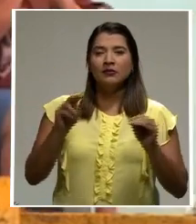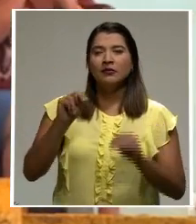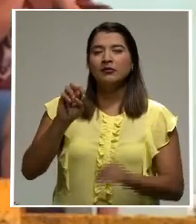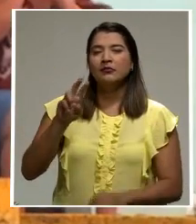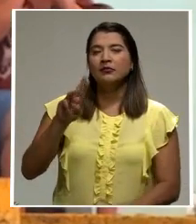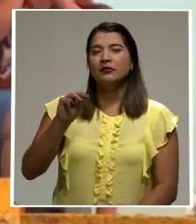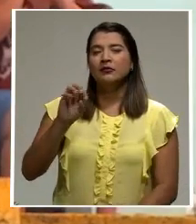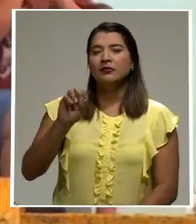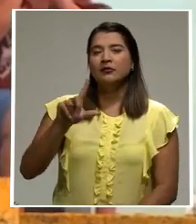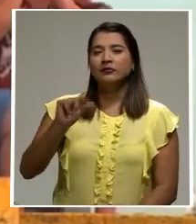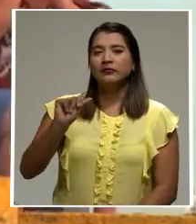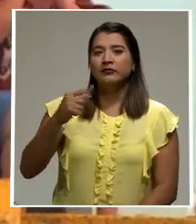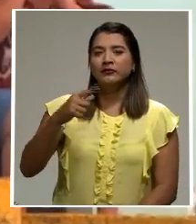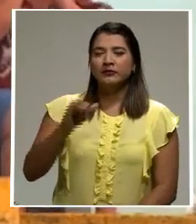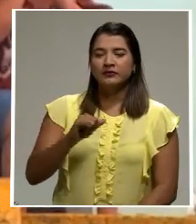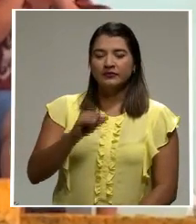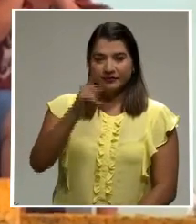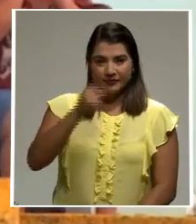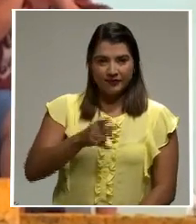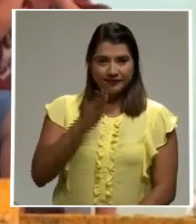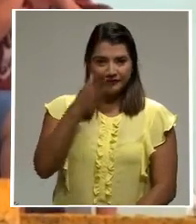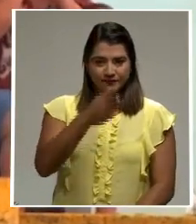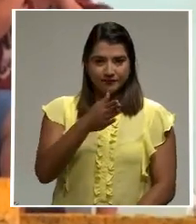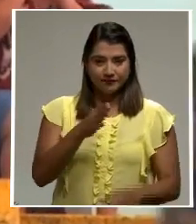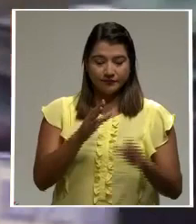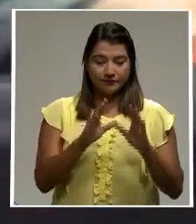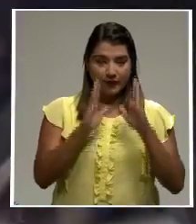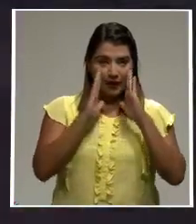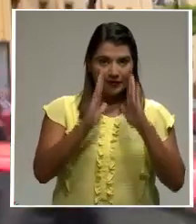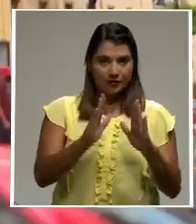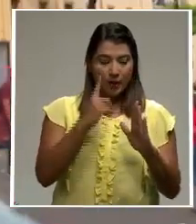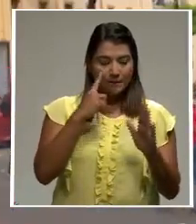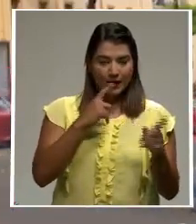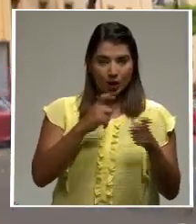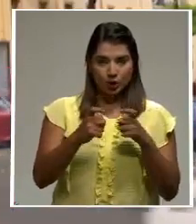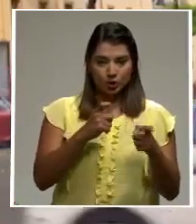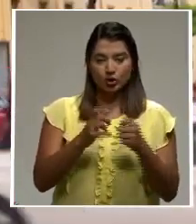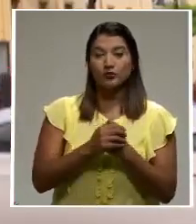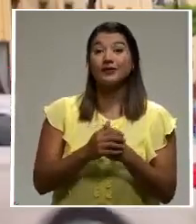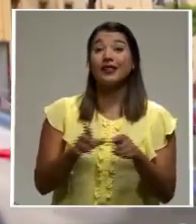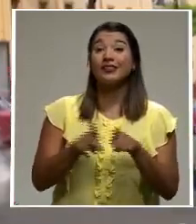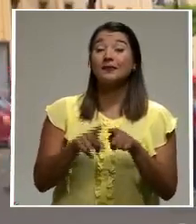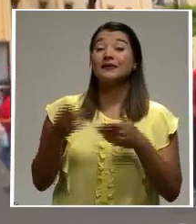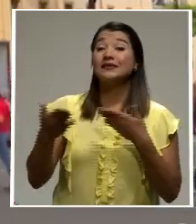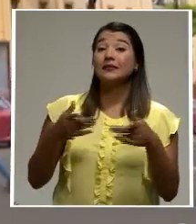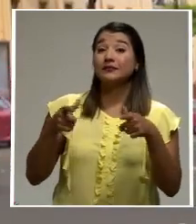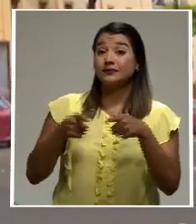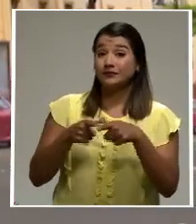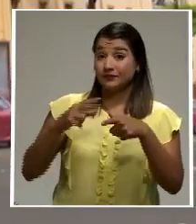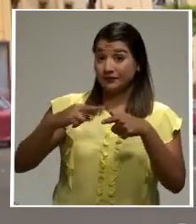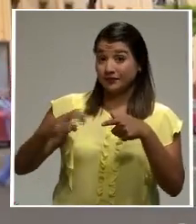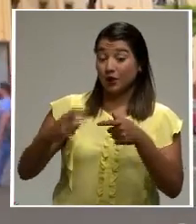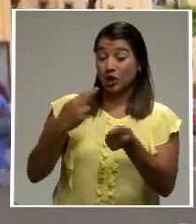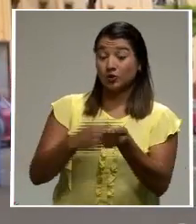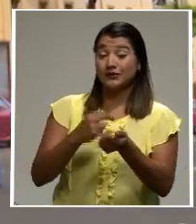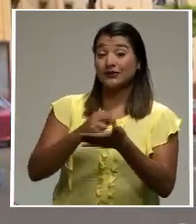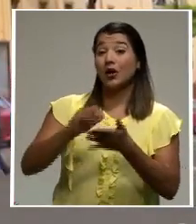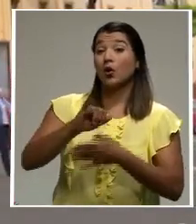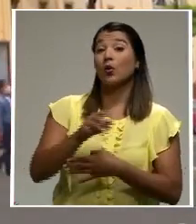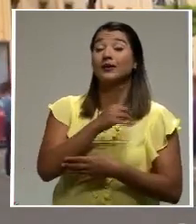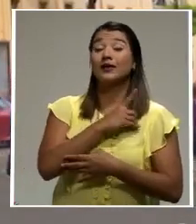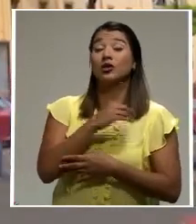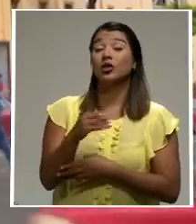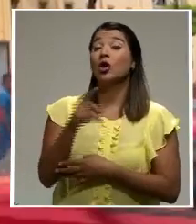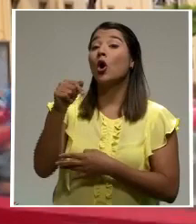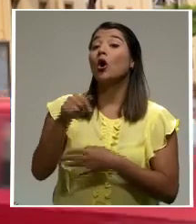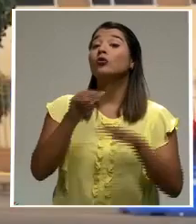acudir de manera presencial a todas sus citas de control. Por otro lado, el servicio de ginecología del Hospital San Juan de Dios hizo un